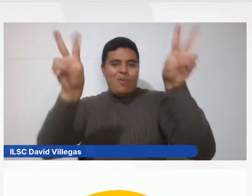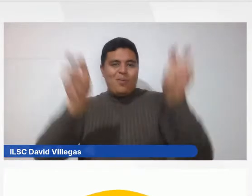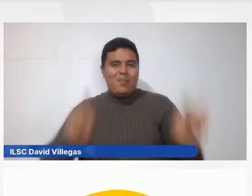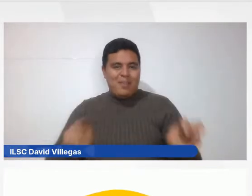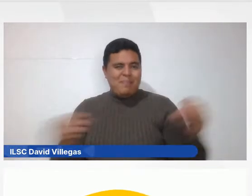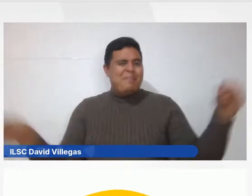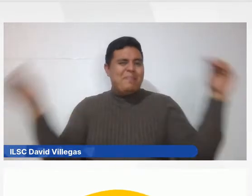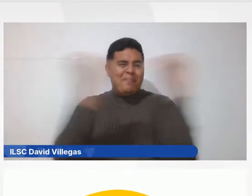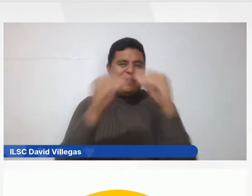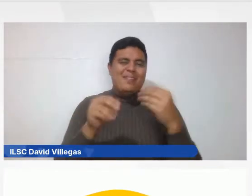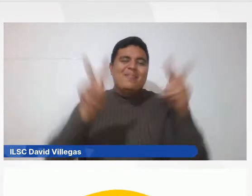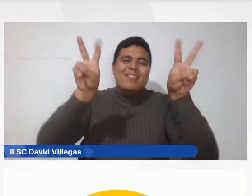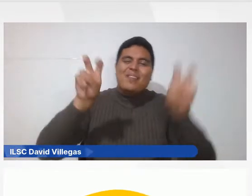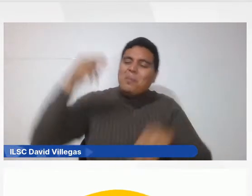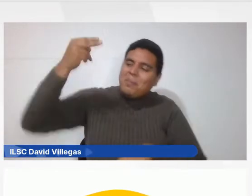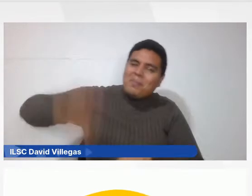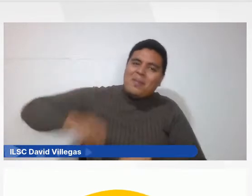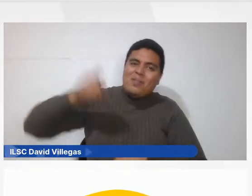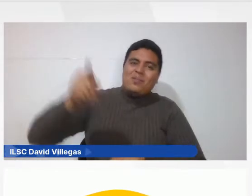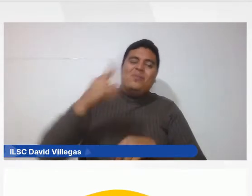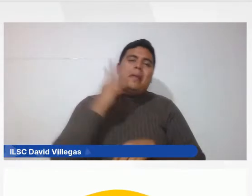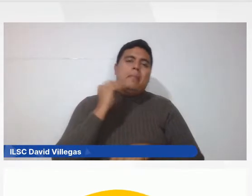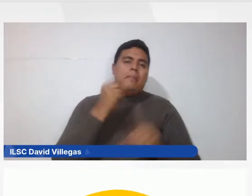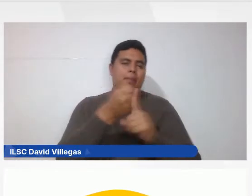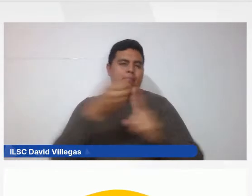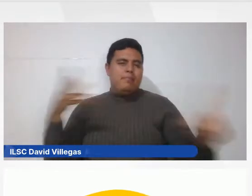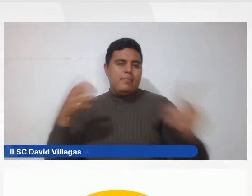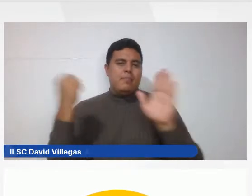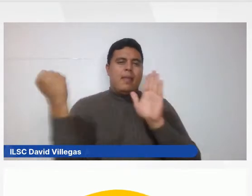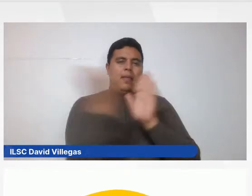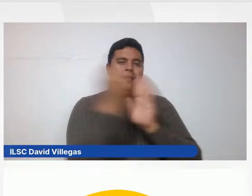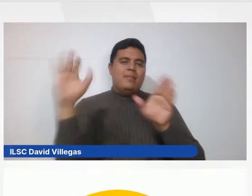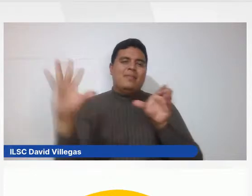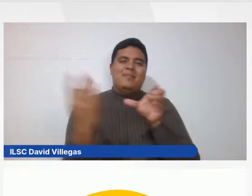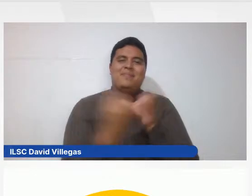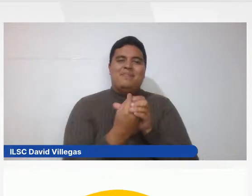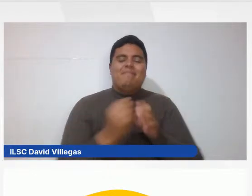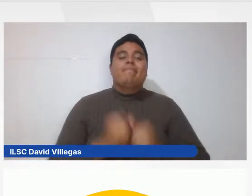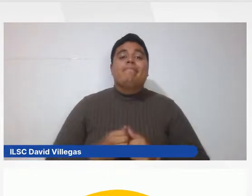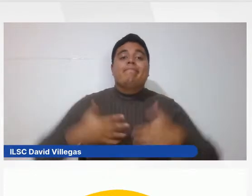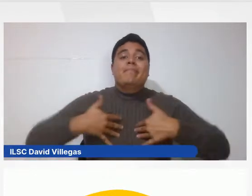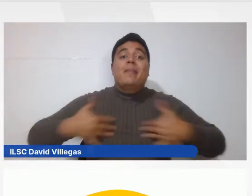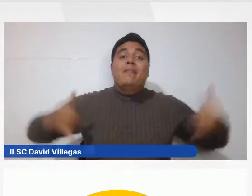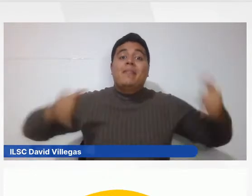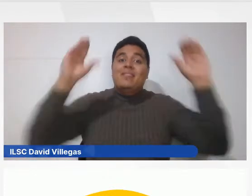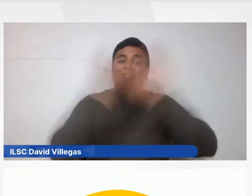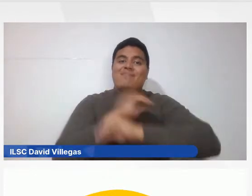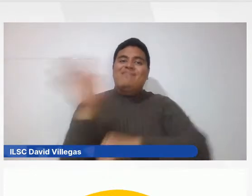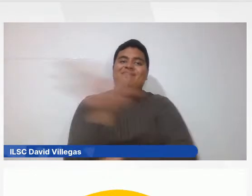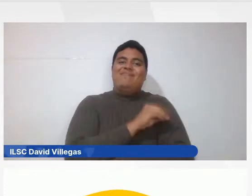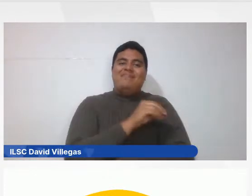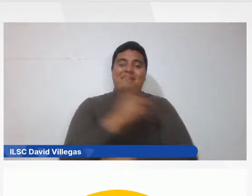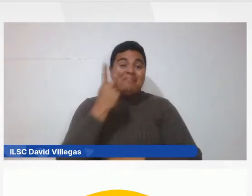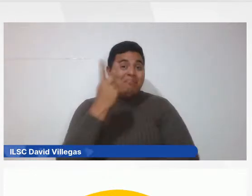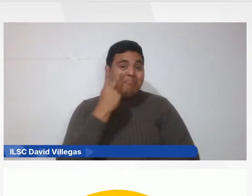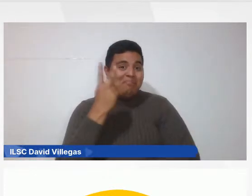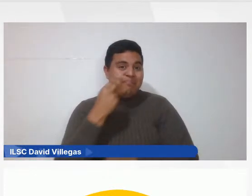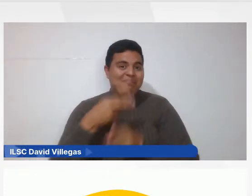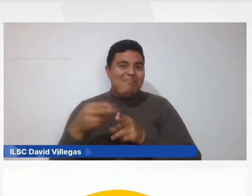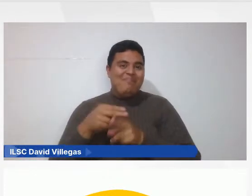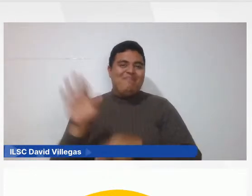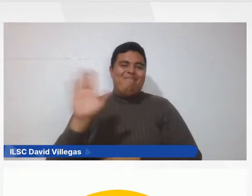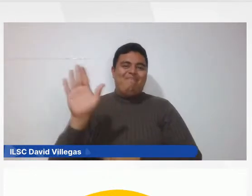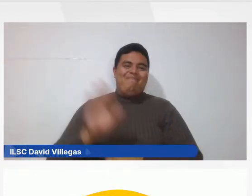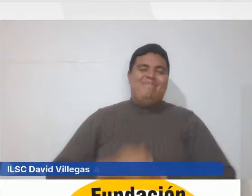Historia, experiencias significativas con sello inclusivo. Una feliz noche para todos y nos vemos pronto. Hasta pronto, chao.